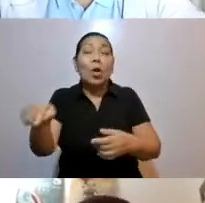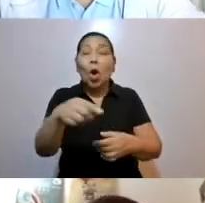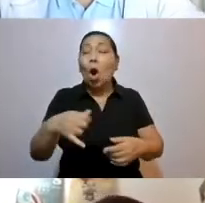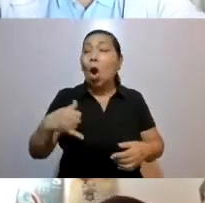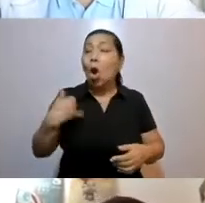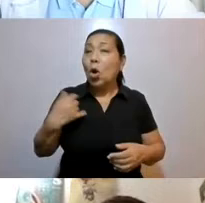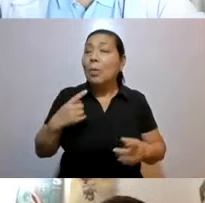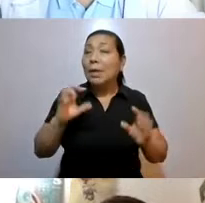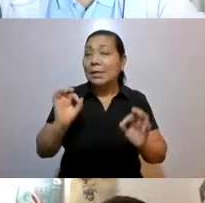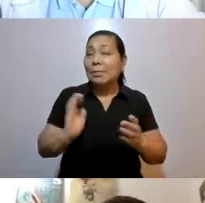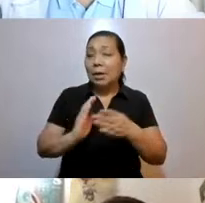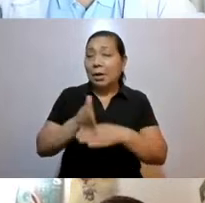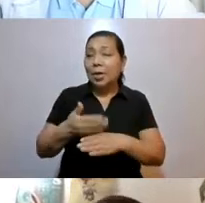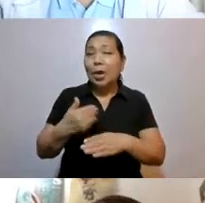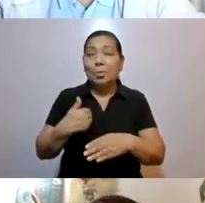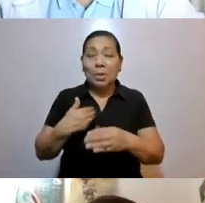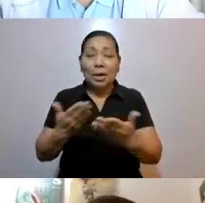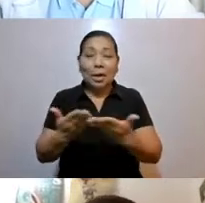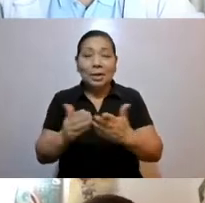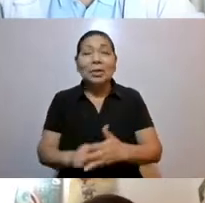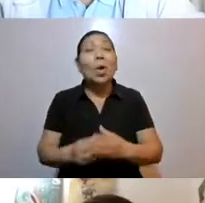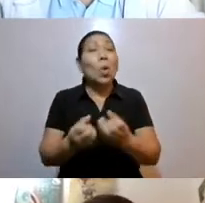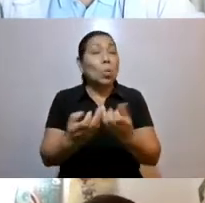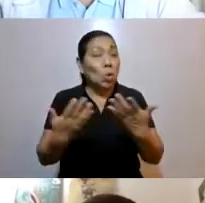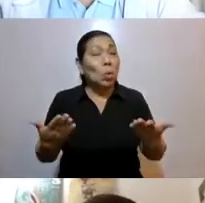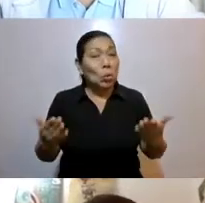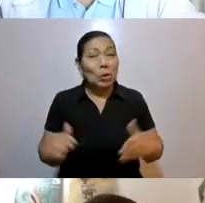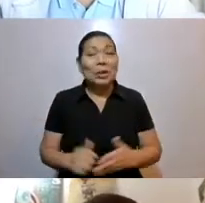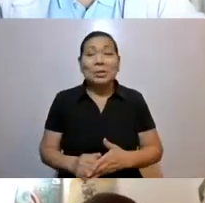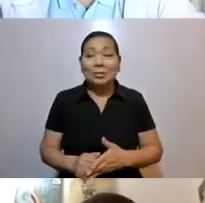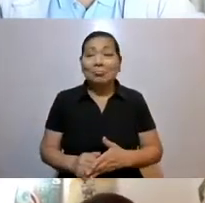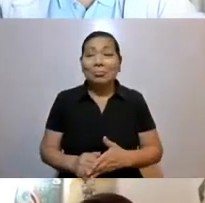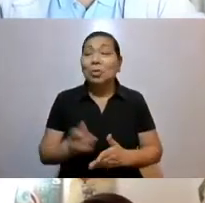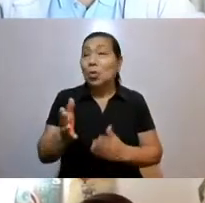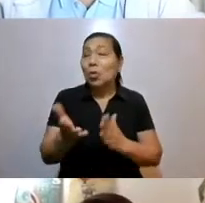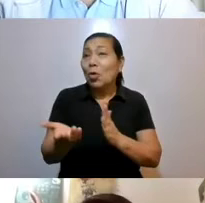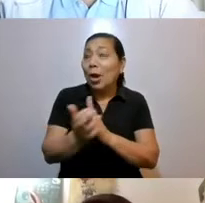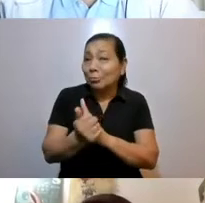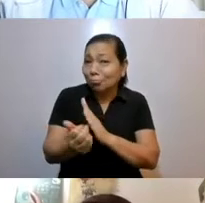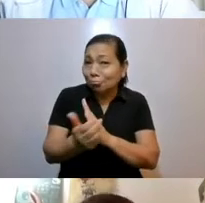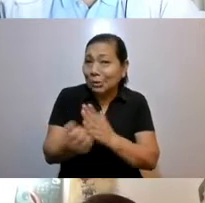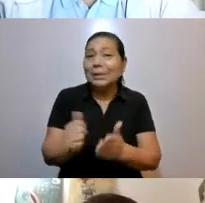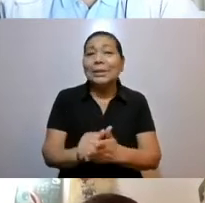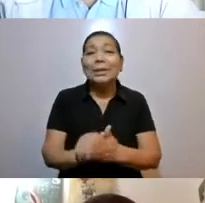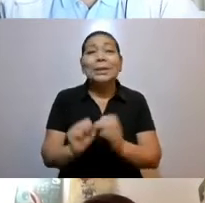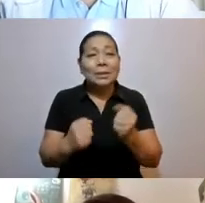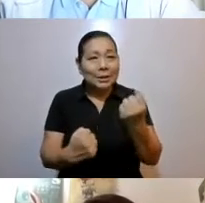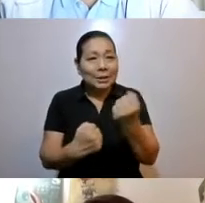la consulta. Y creo, como dijiste, Cristian, hay muchas cosas que tú, con tu experiencia, también nos vas a